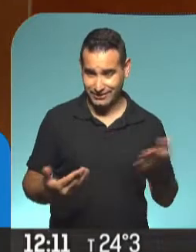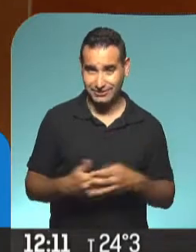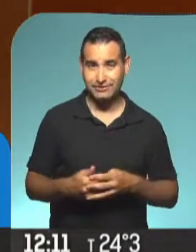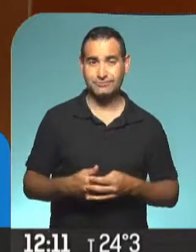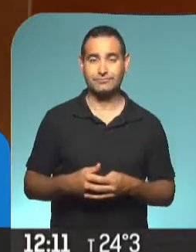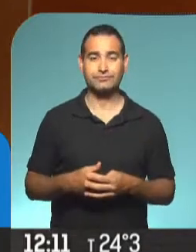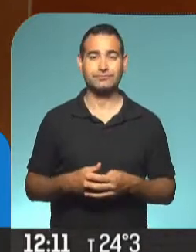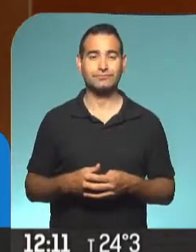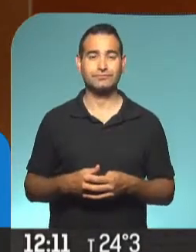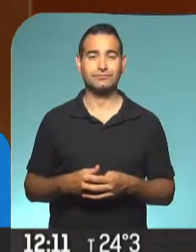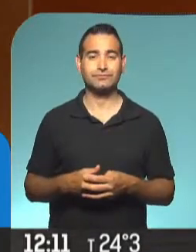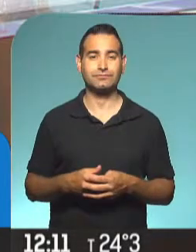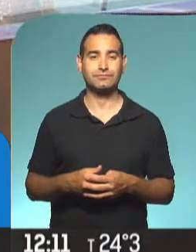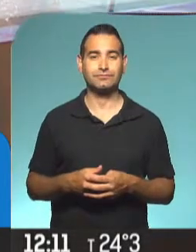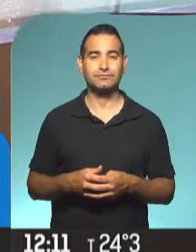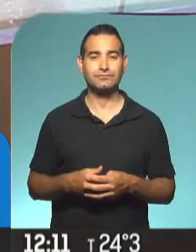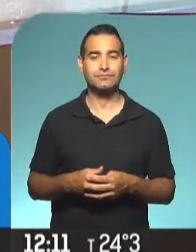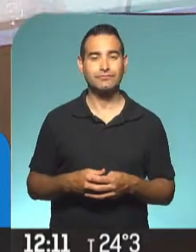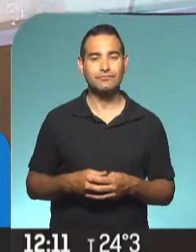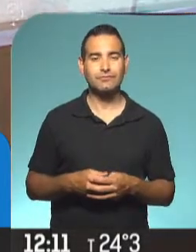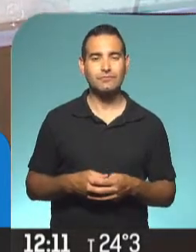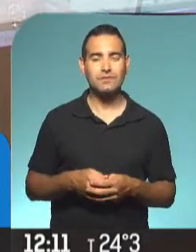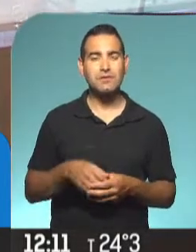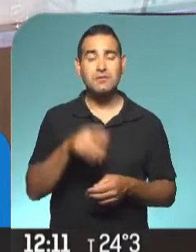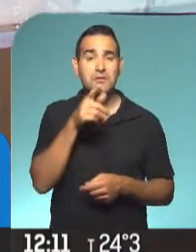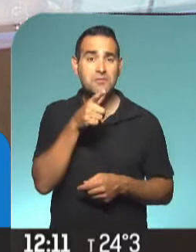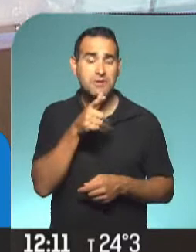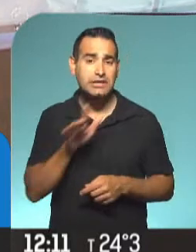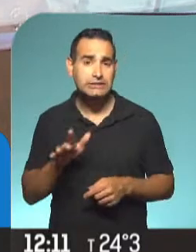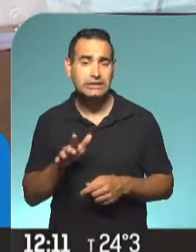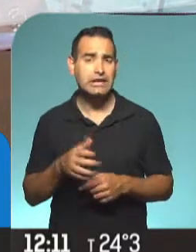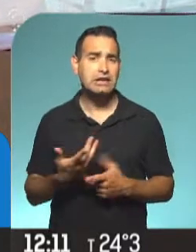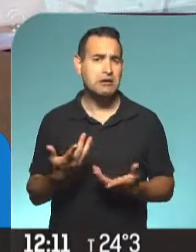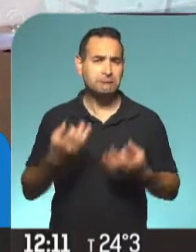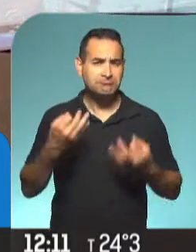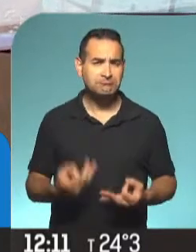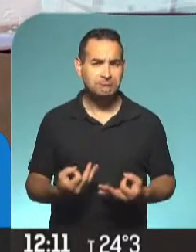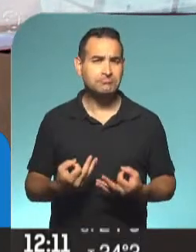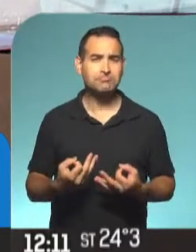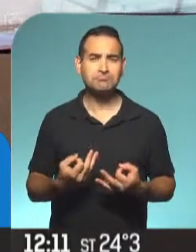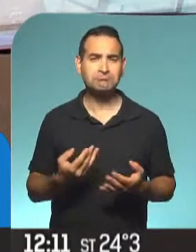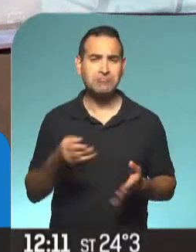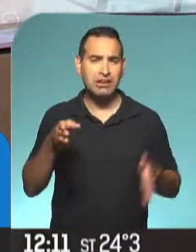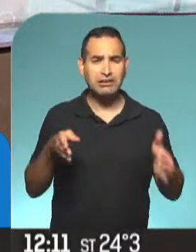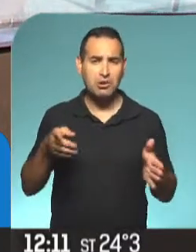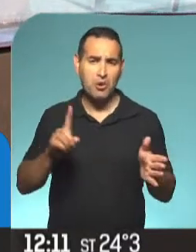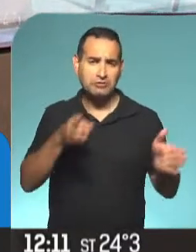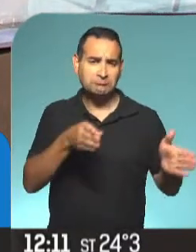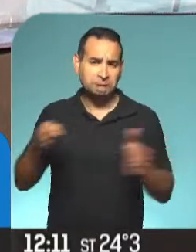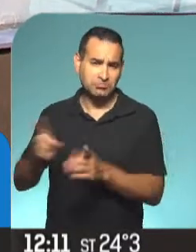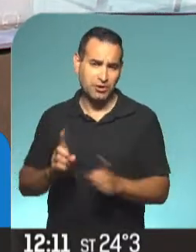la conducta de las telecomunicaciones. Daría la sensación de que son poco las pautas estacionales, ¿no? Son como